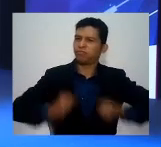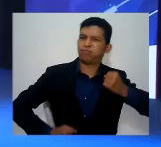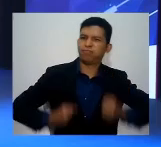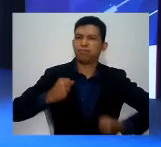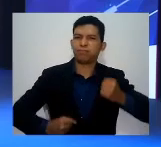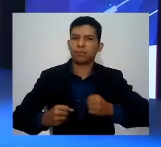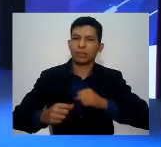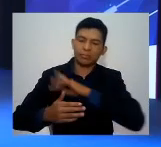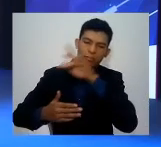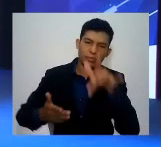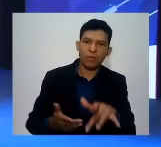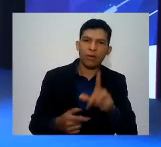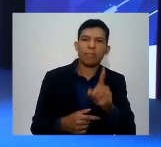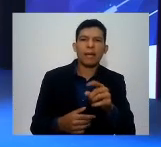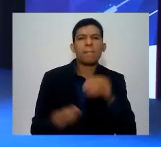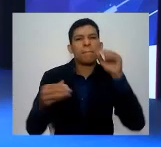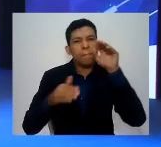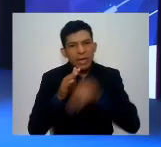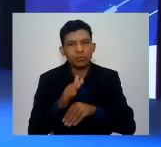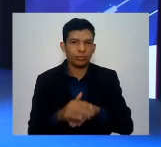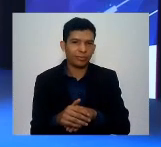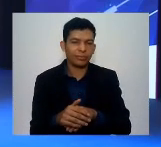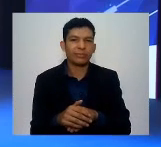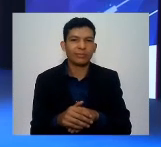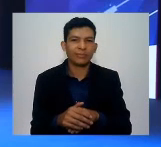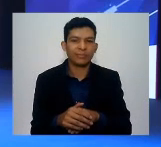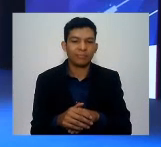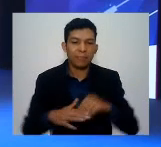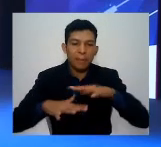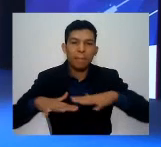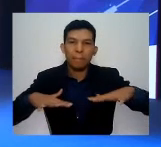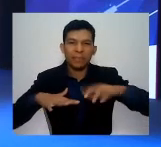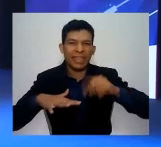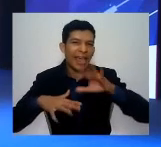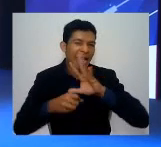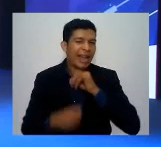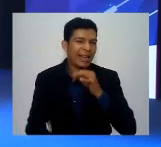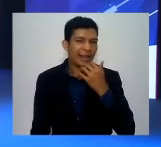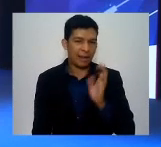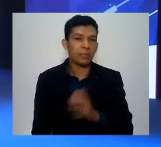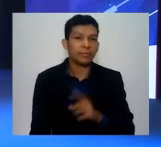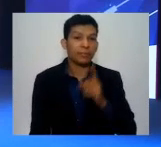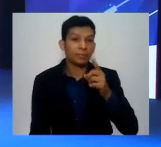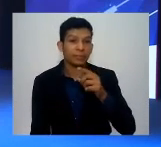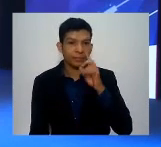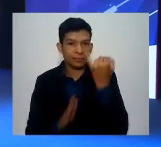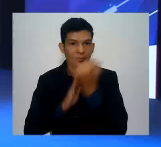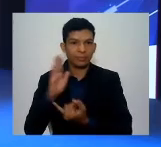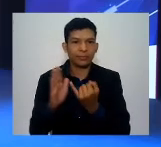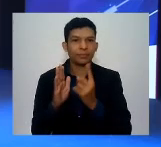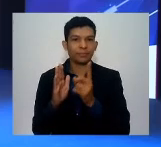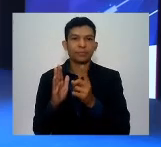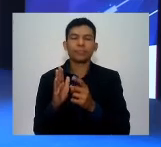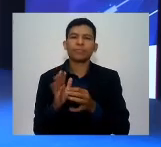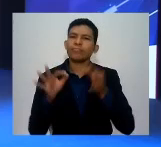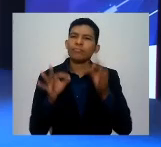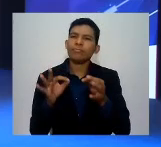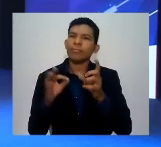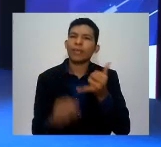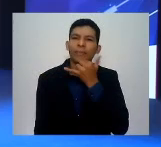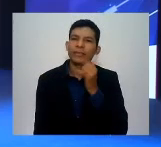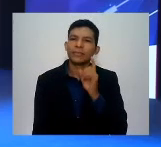cámaras? ¿Para qué tenemos 300 cámaras alrededor de la pantalla? Listo. Aquí